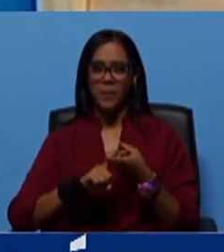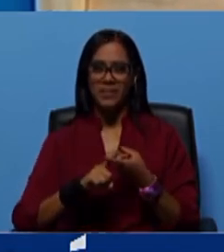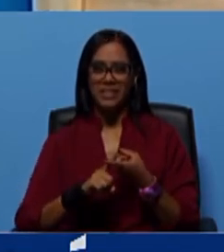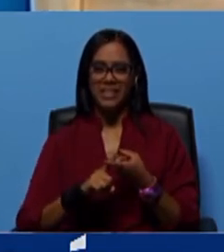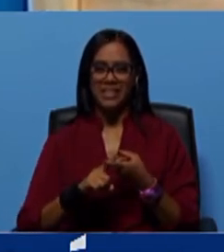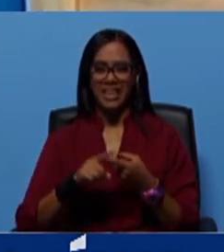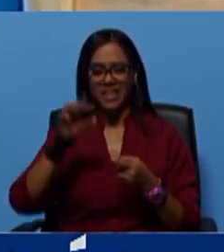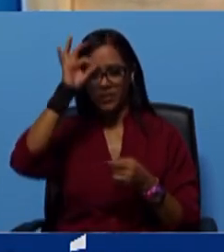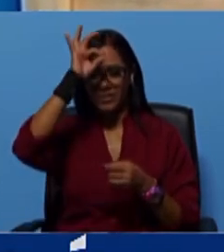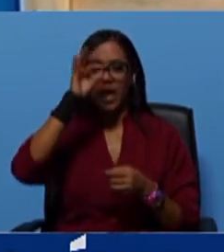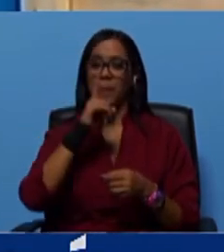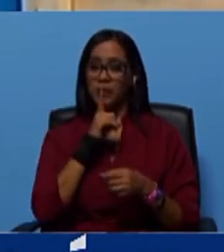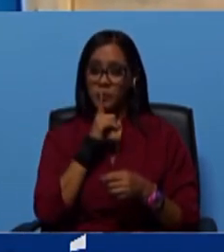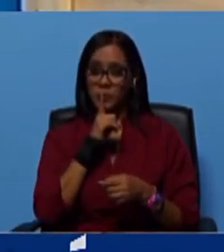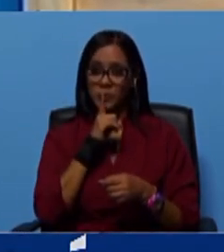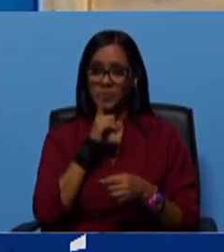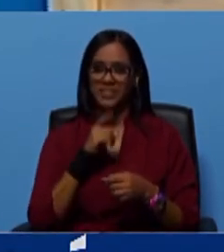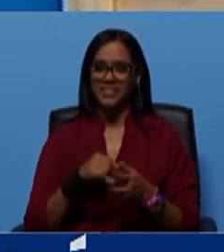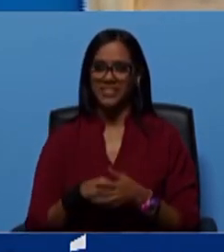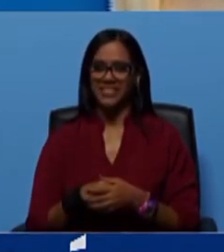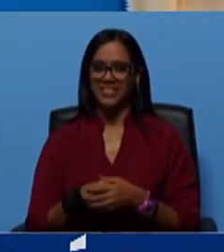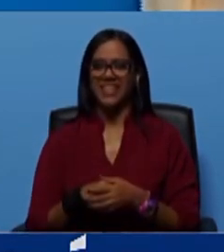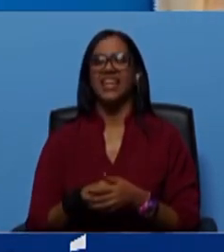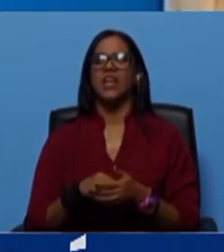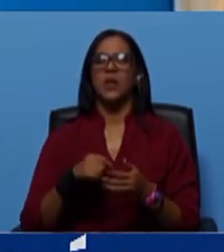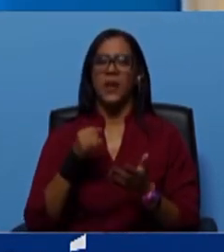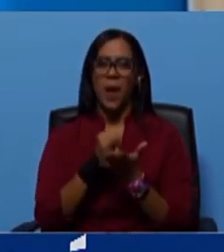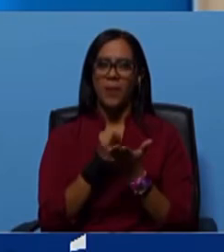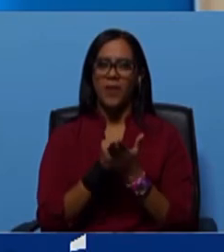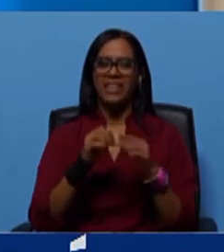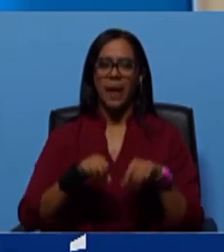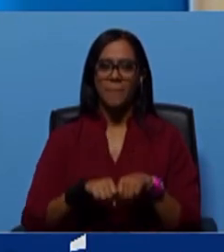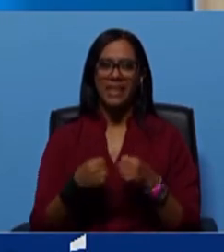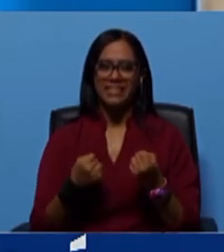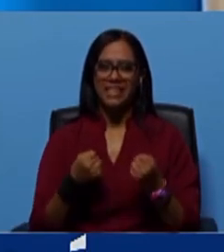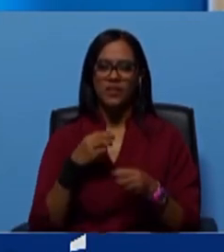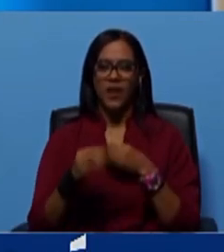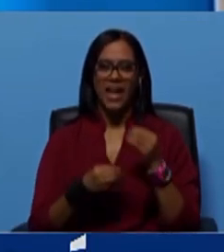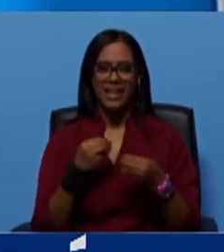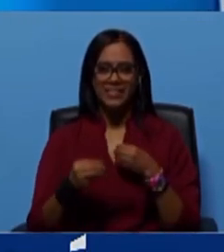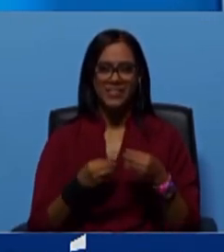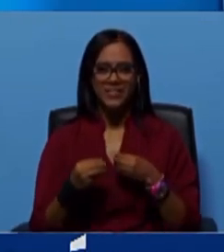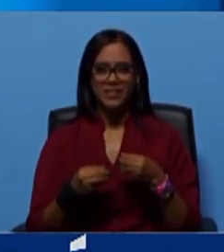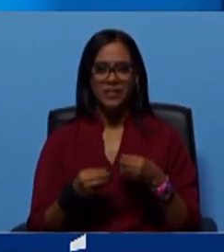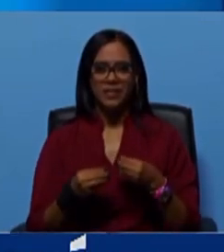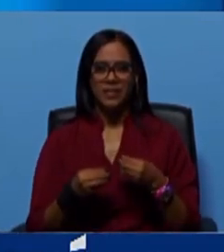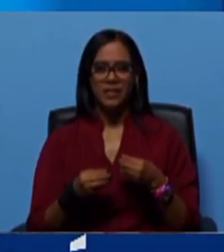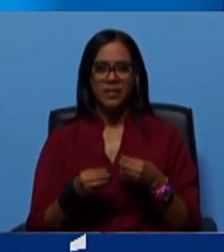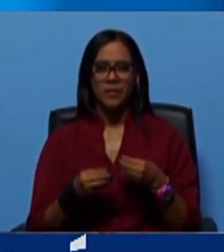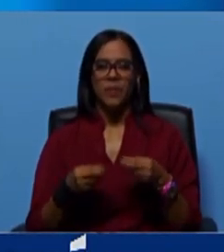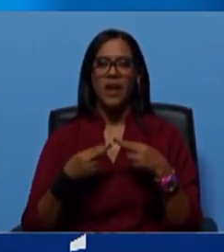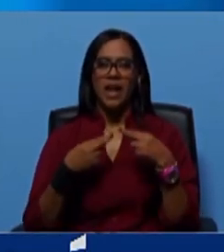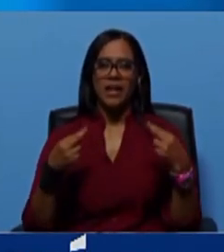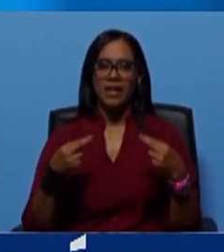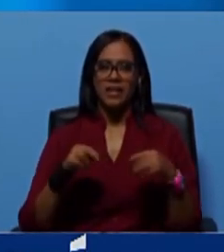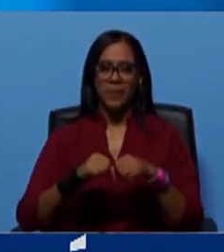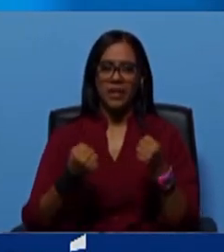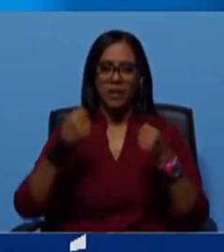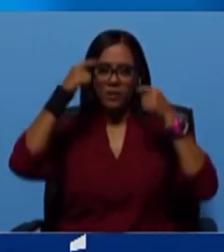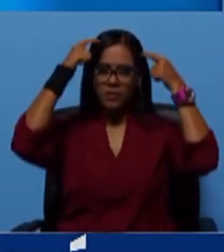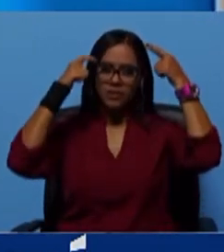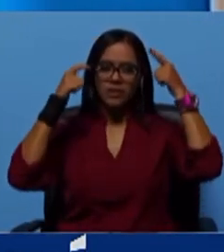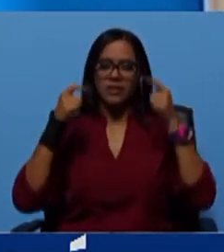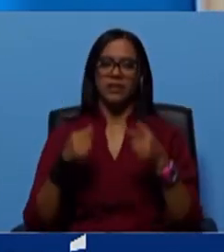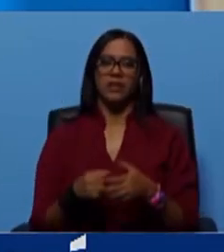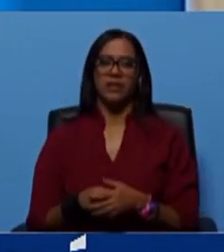entere. Y voy a probar este pancito hecho por La red de panaderos Hugo Chávez. La red